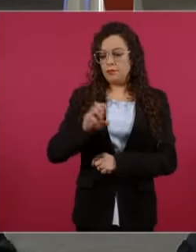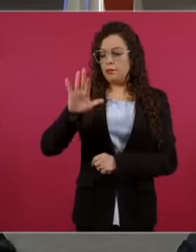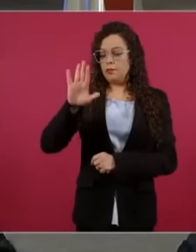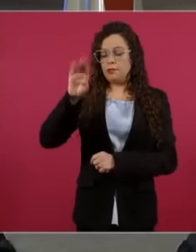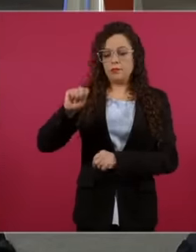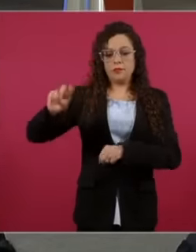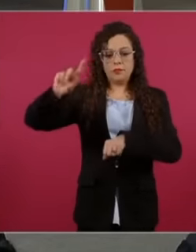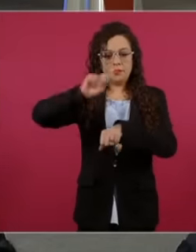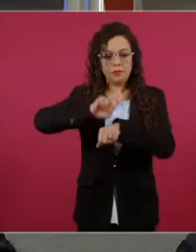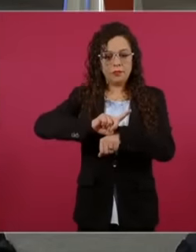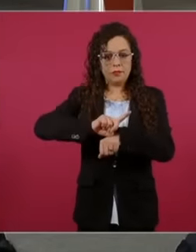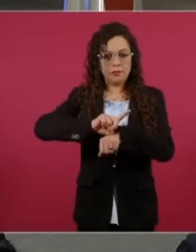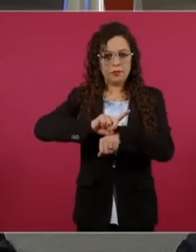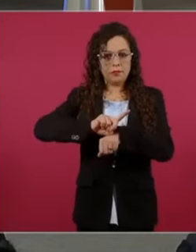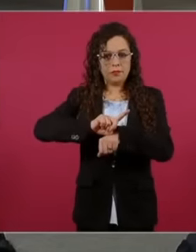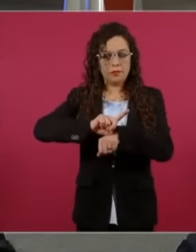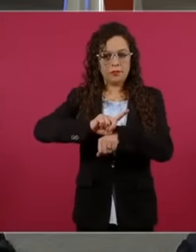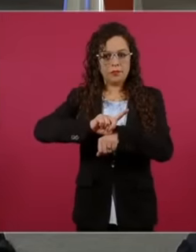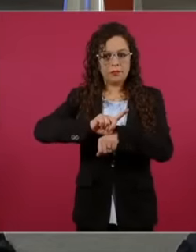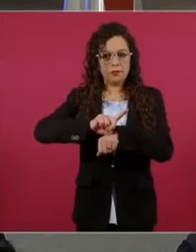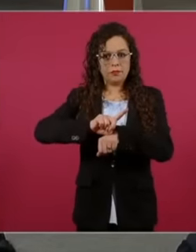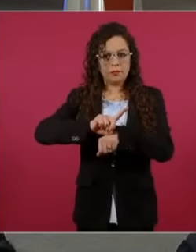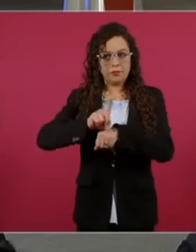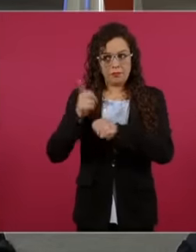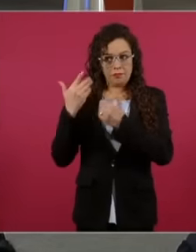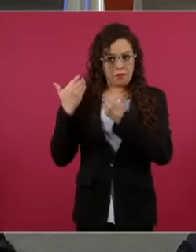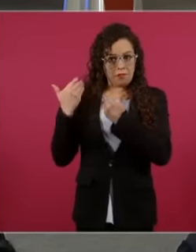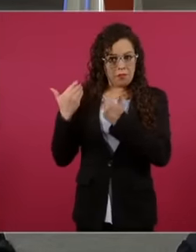¿Cómo va a estar bien el Poder Judicial así?